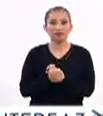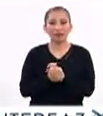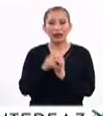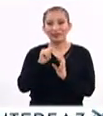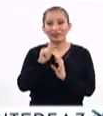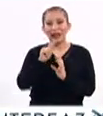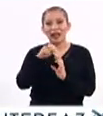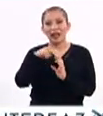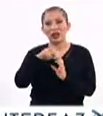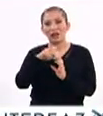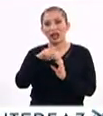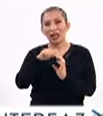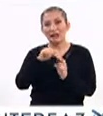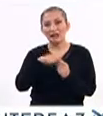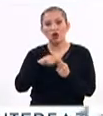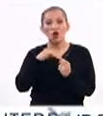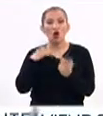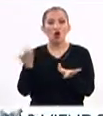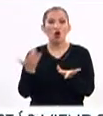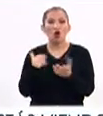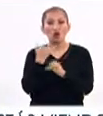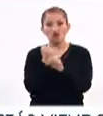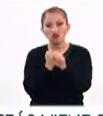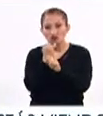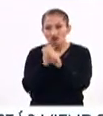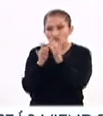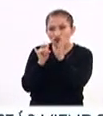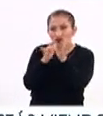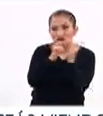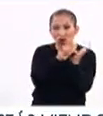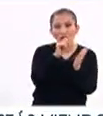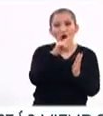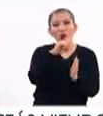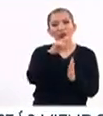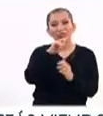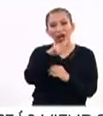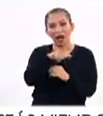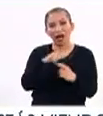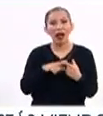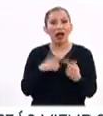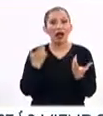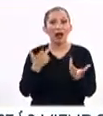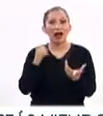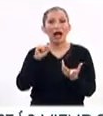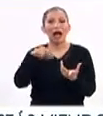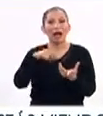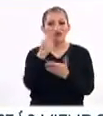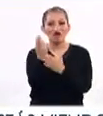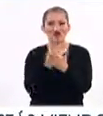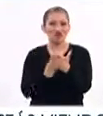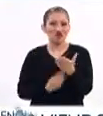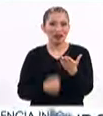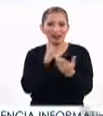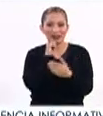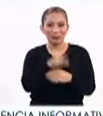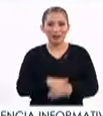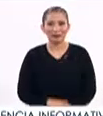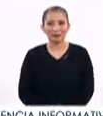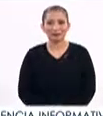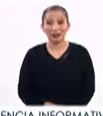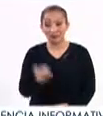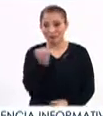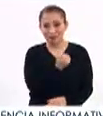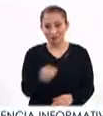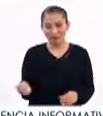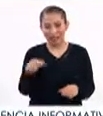ejemplo, telenovela y también documentación. Y por supuesto, animación también. Claro. Es